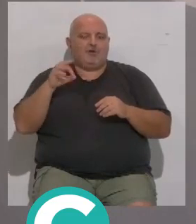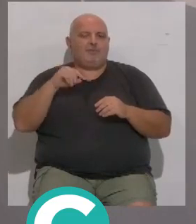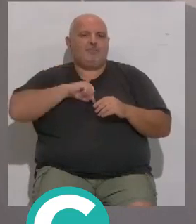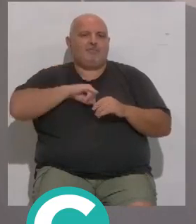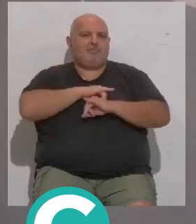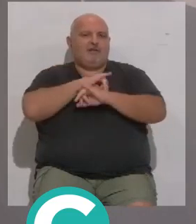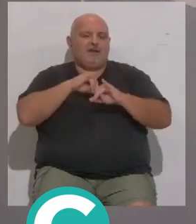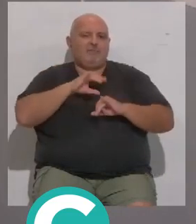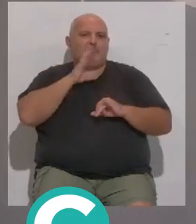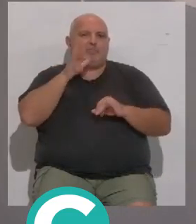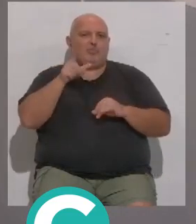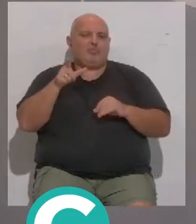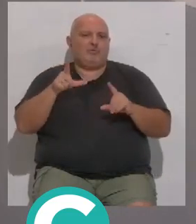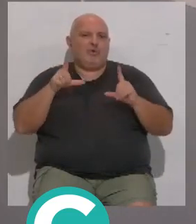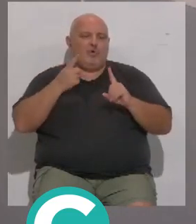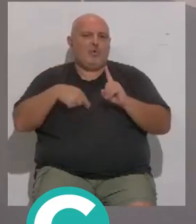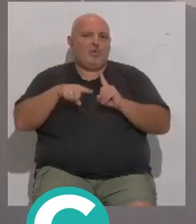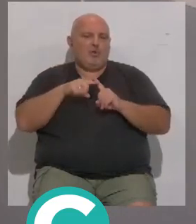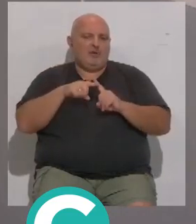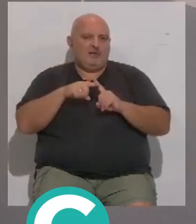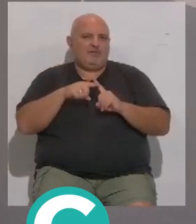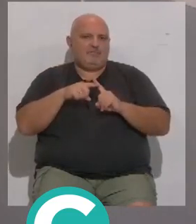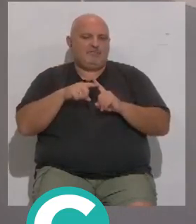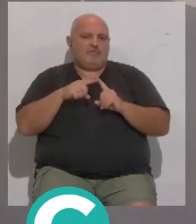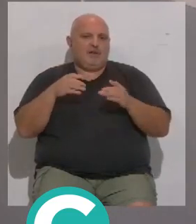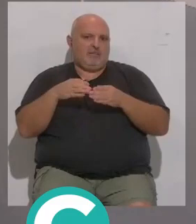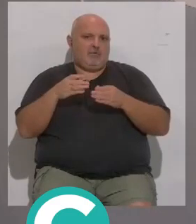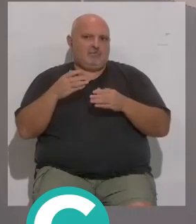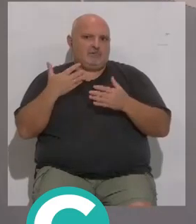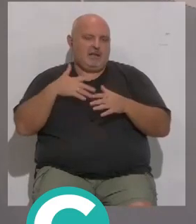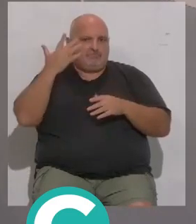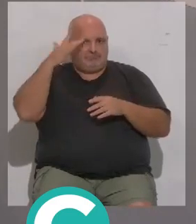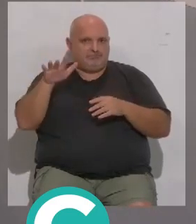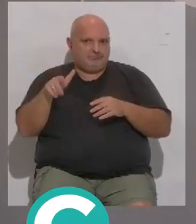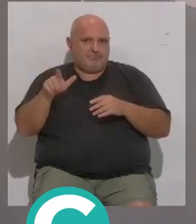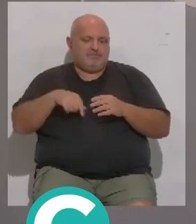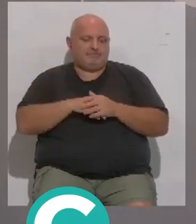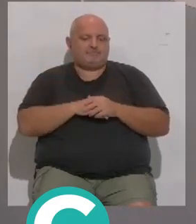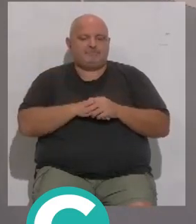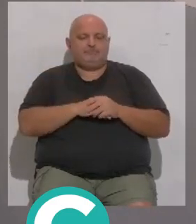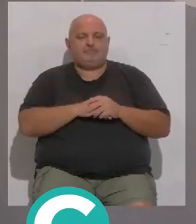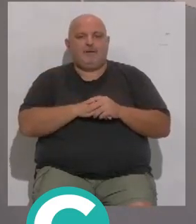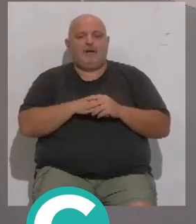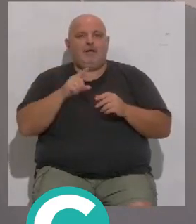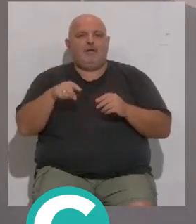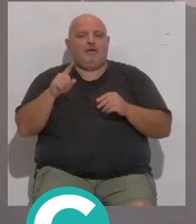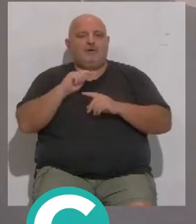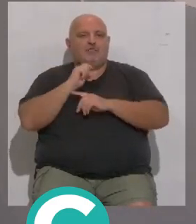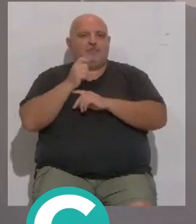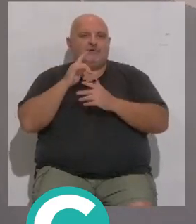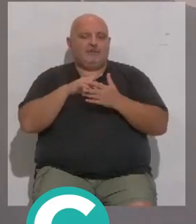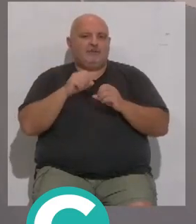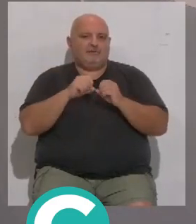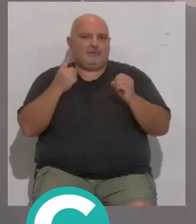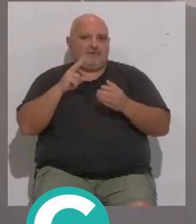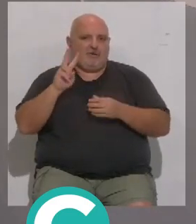feliz también por su vuelta al equipo, sobre todo al equipo titular, y con ese triunfo